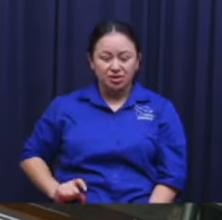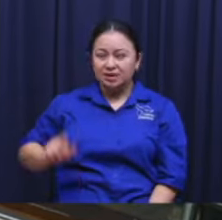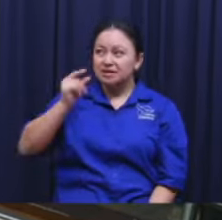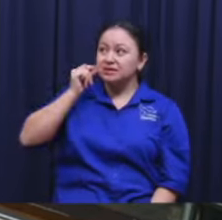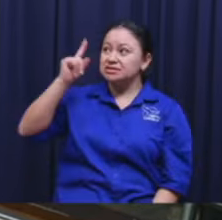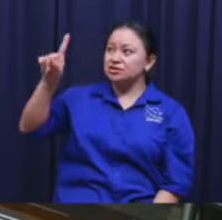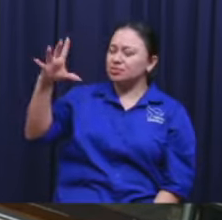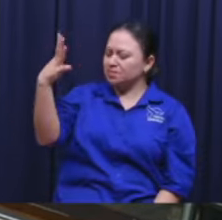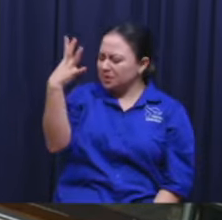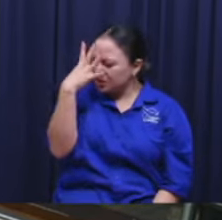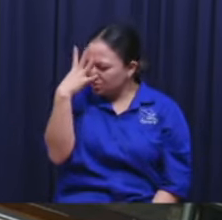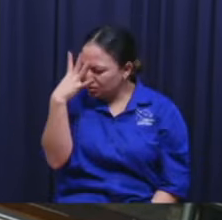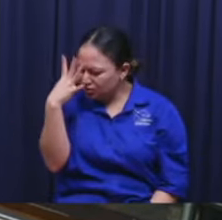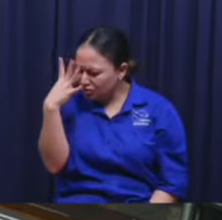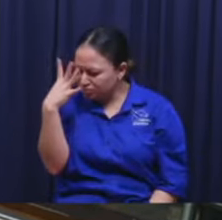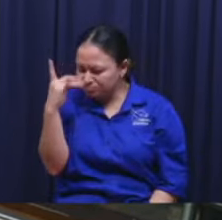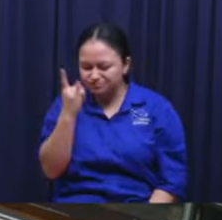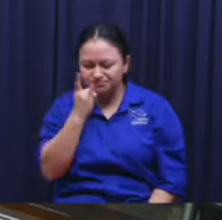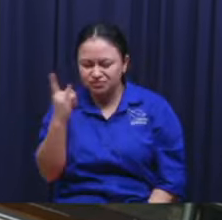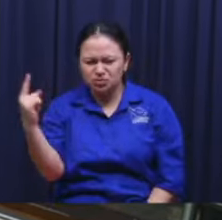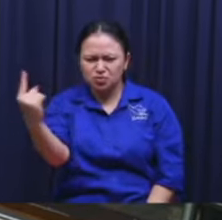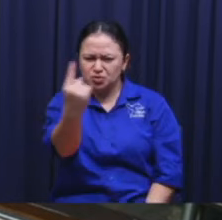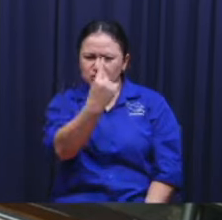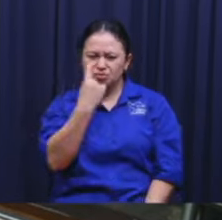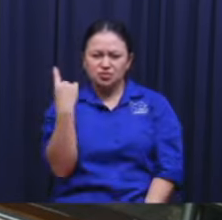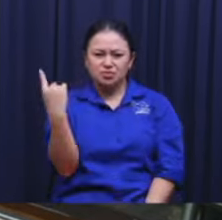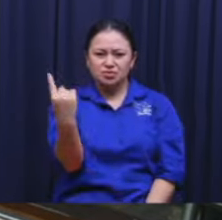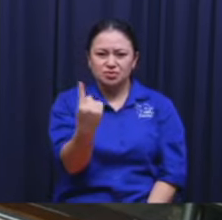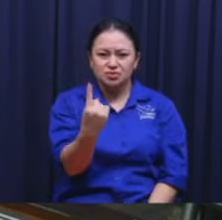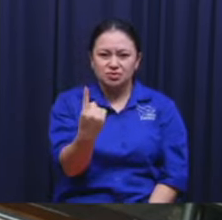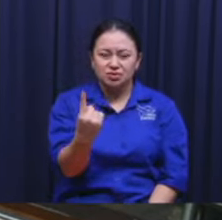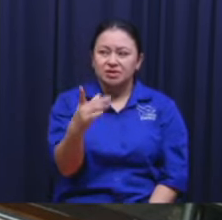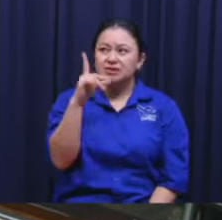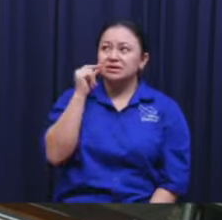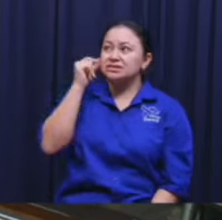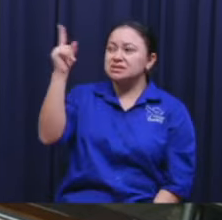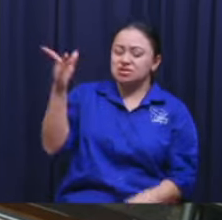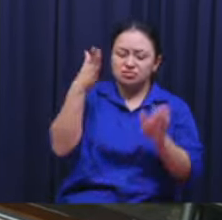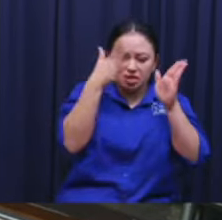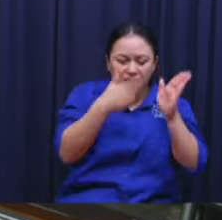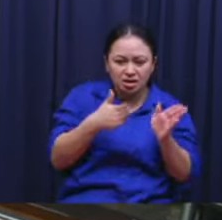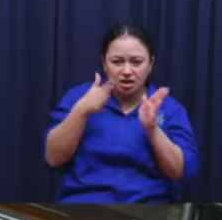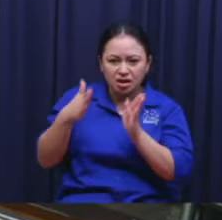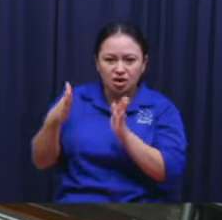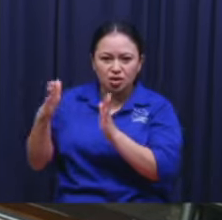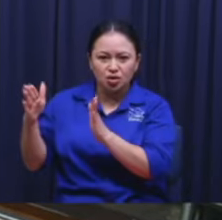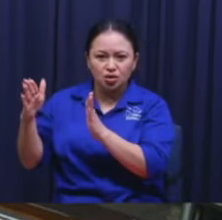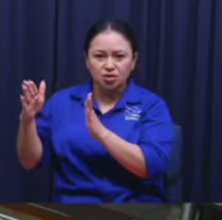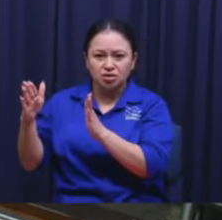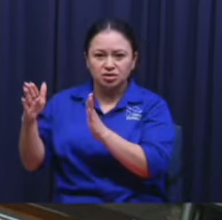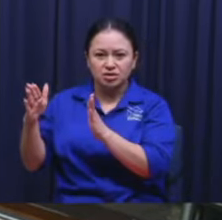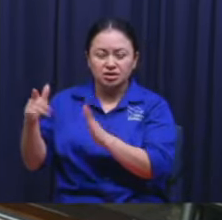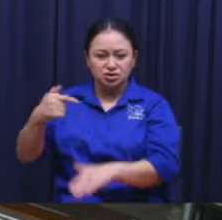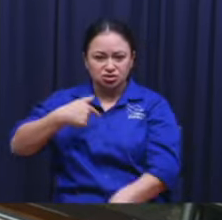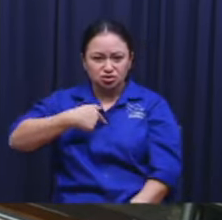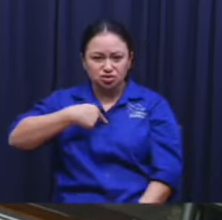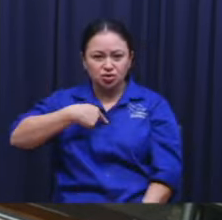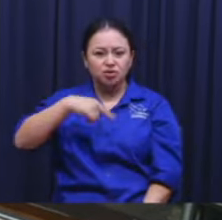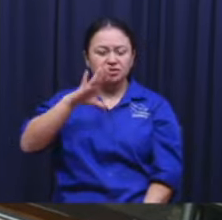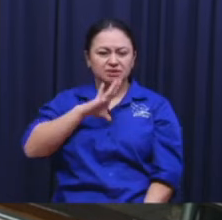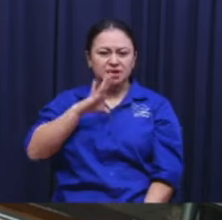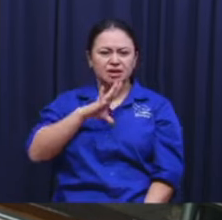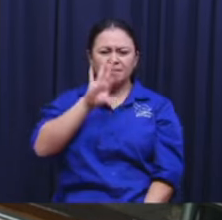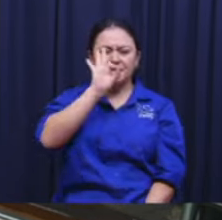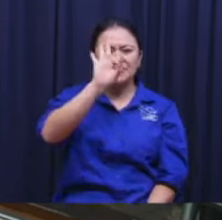al sacerdocio de Melquisedec, el Señor me puso en el orden divino, tengo pastor, no soy sonto, no